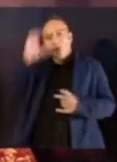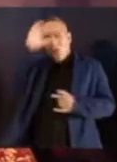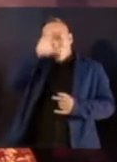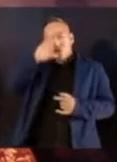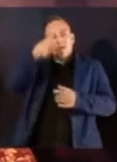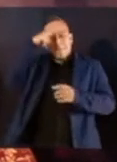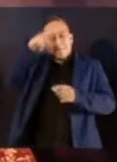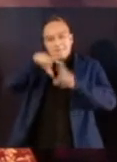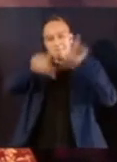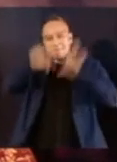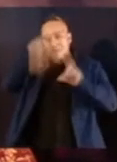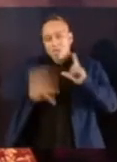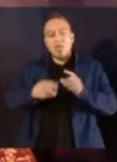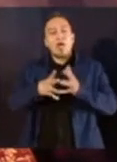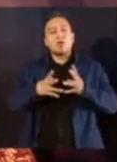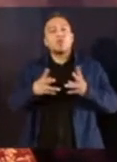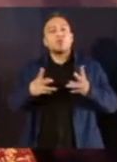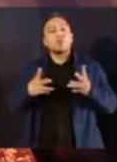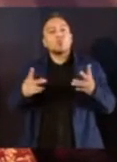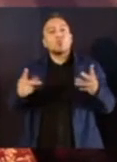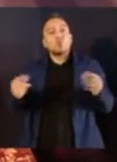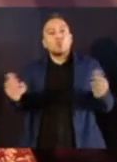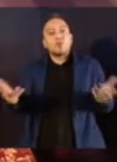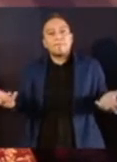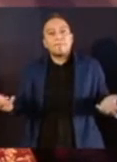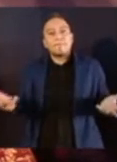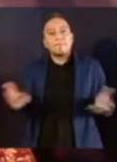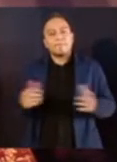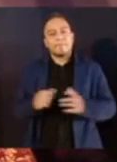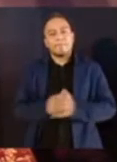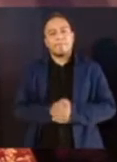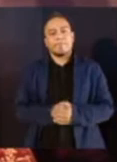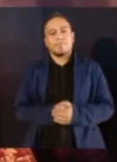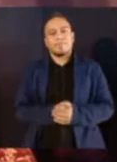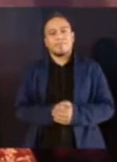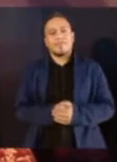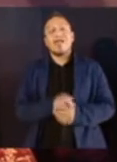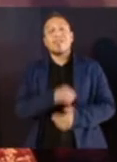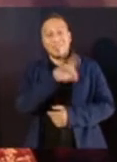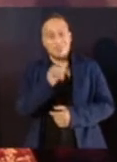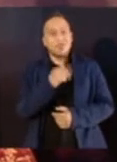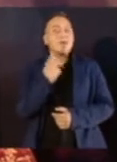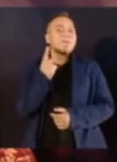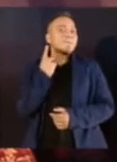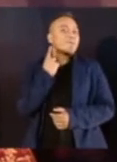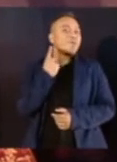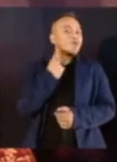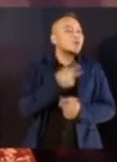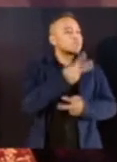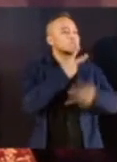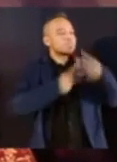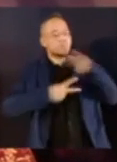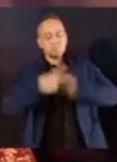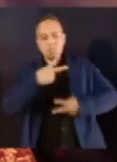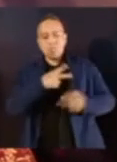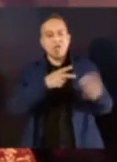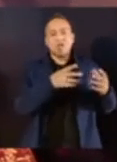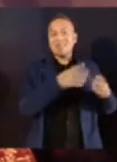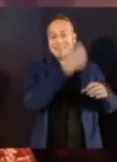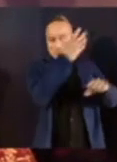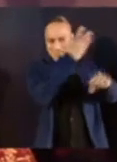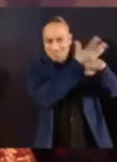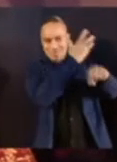mexicana, y por lo tanto desdeñaban toda esta tradición educativa, que por cierto